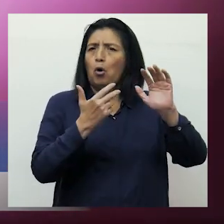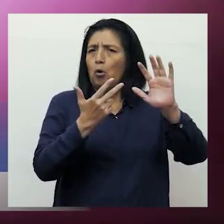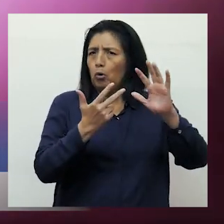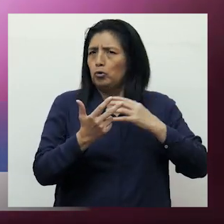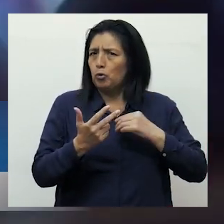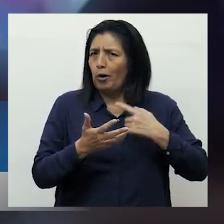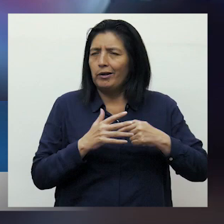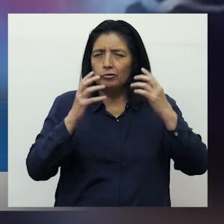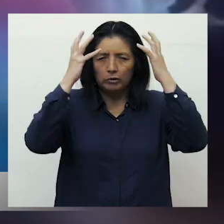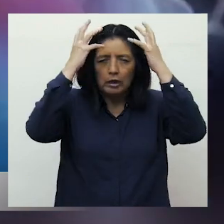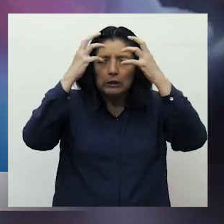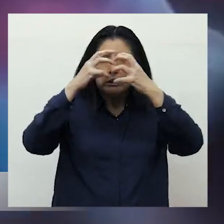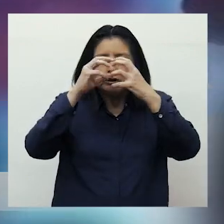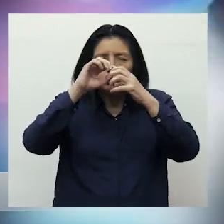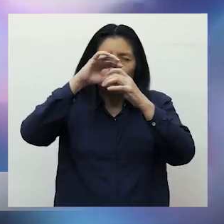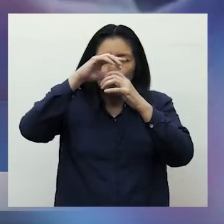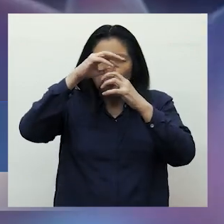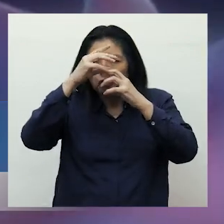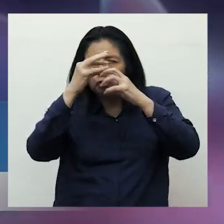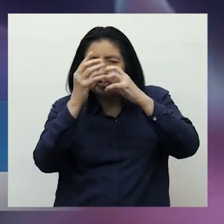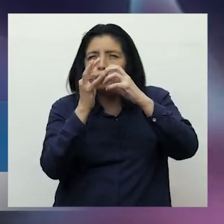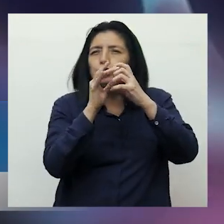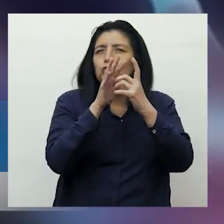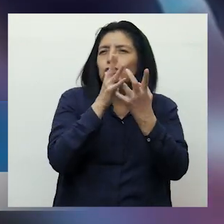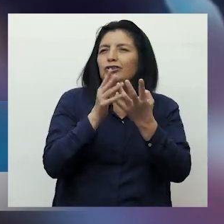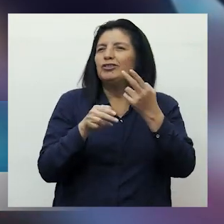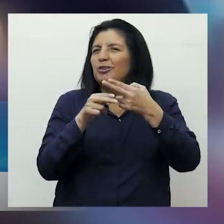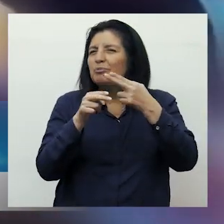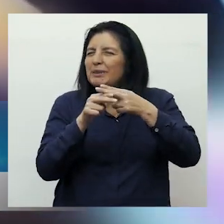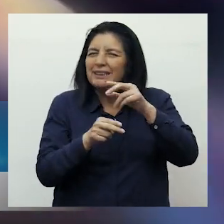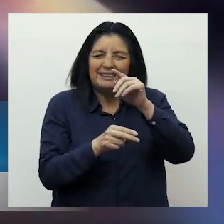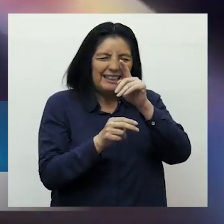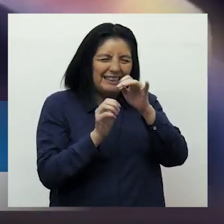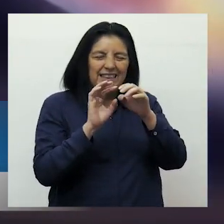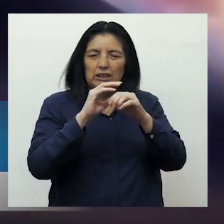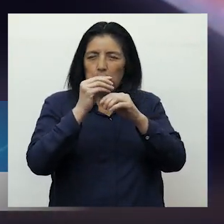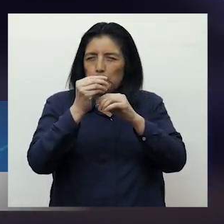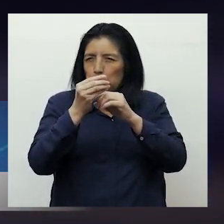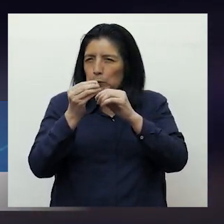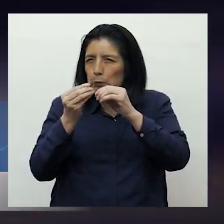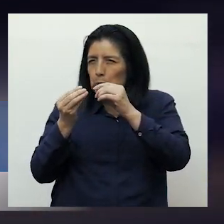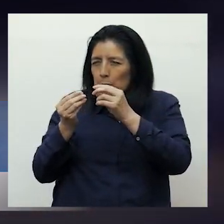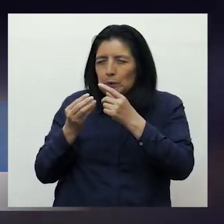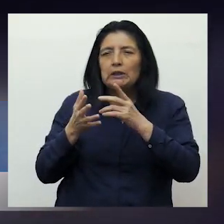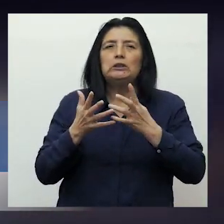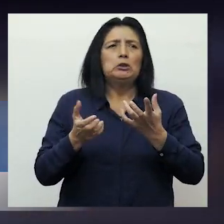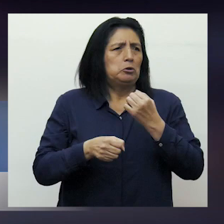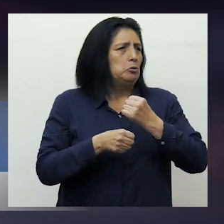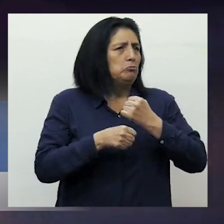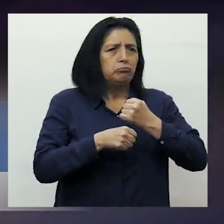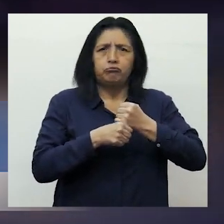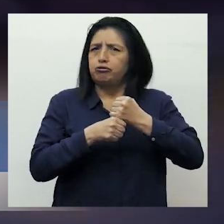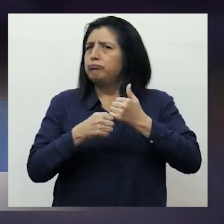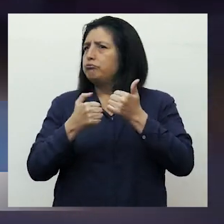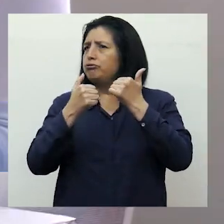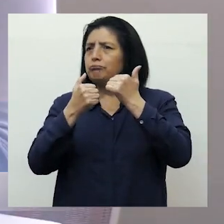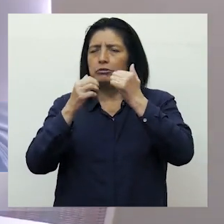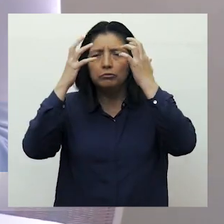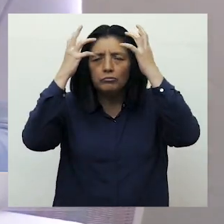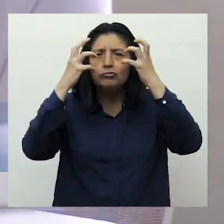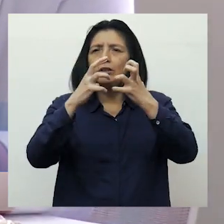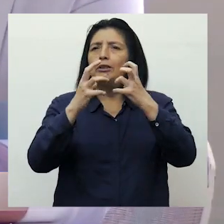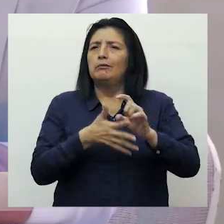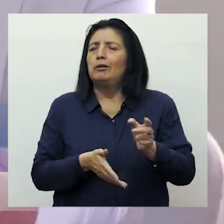neuronas empiezan a cubrirse de una sustancia llamada mielina, que contribuye al desarrollo ideal del funcionamiento del cerebro.